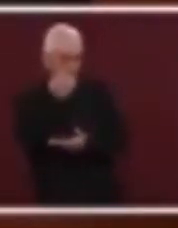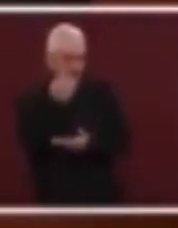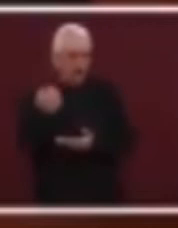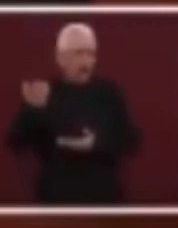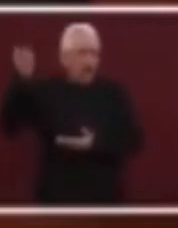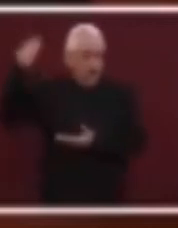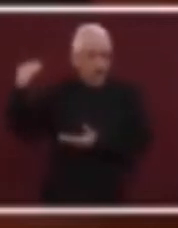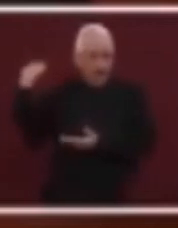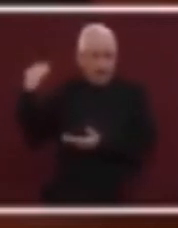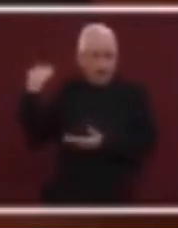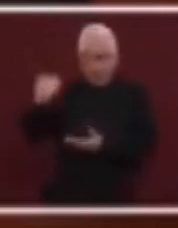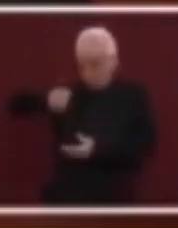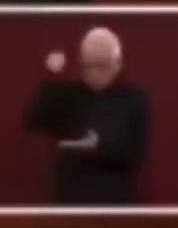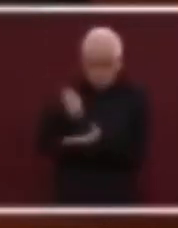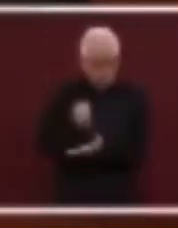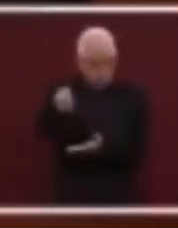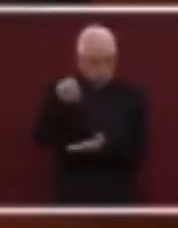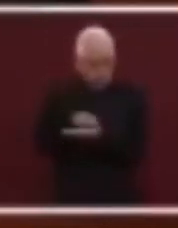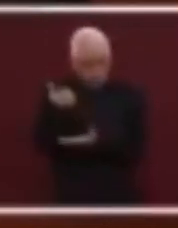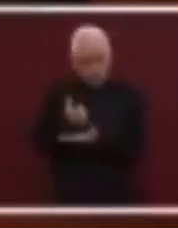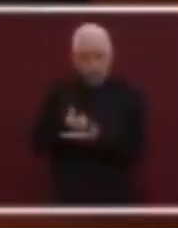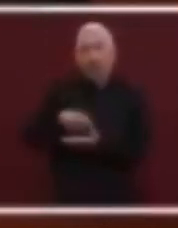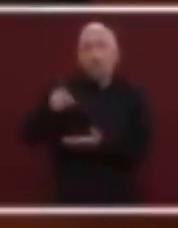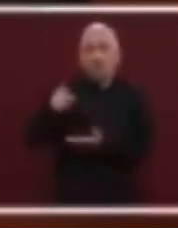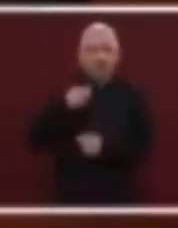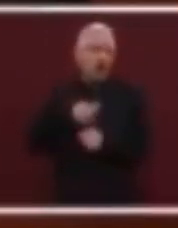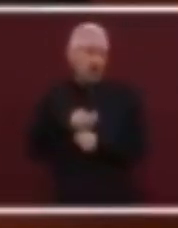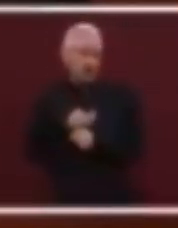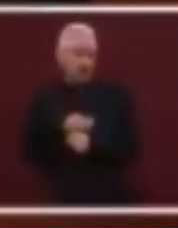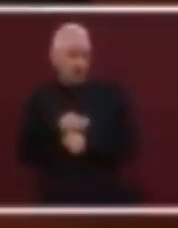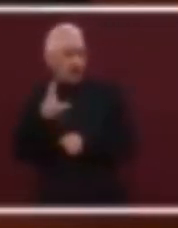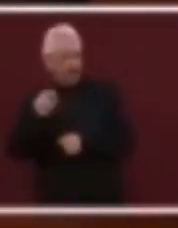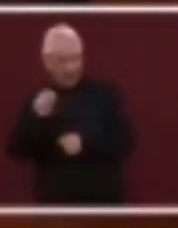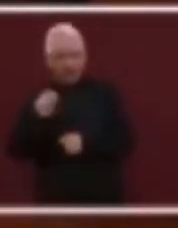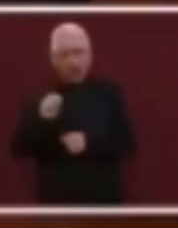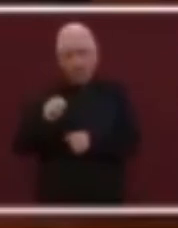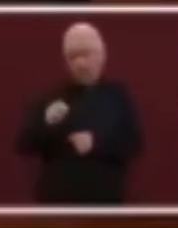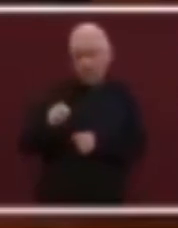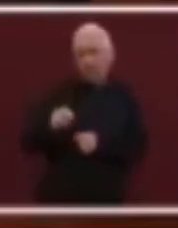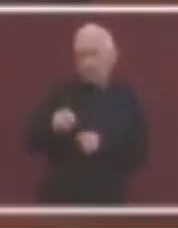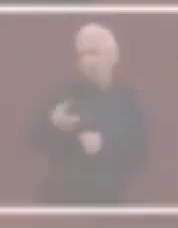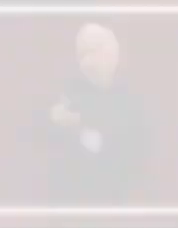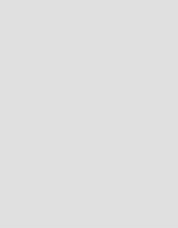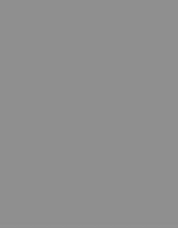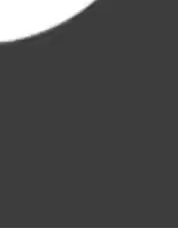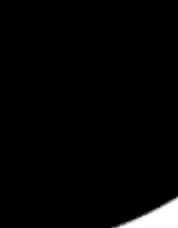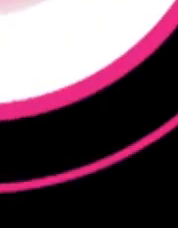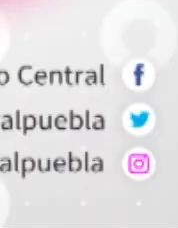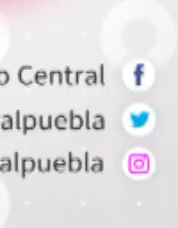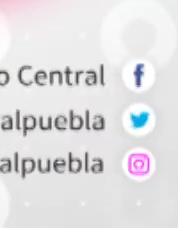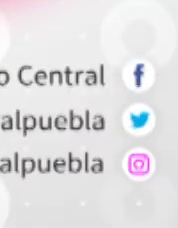distintos a otros momentos. Hasta que se regrese, se puede hacer una asamblea, los papás se